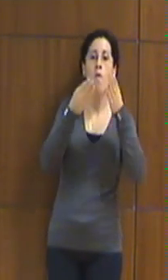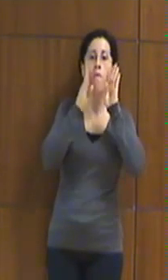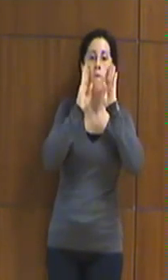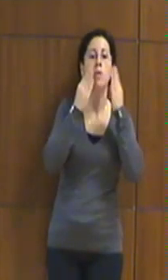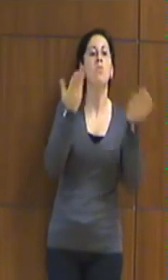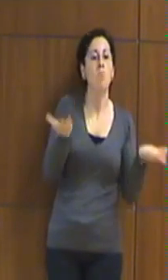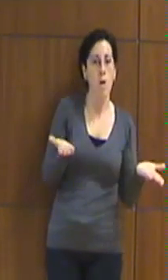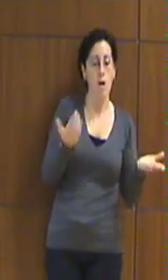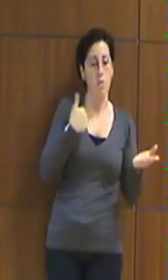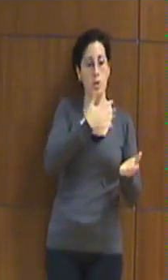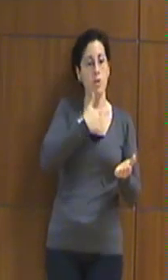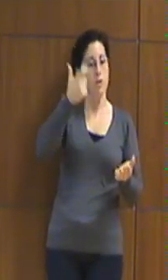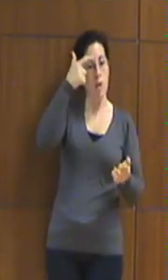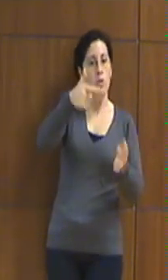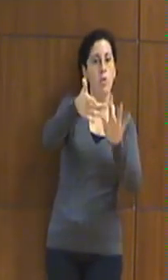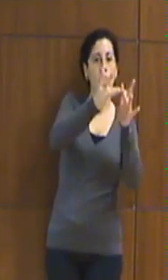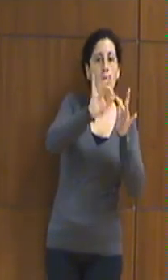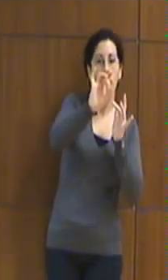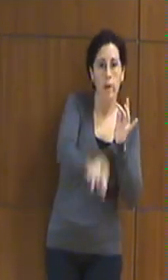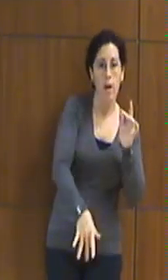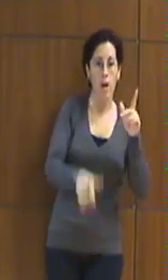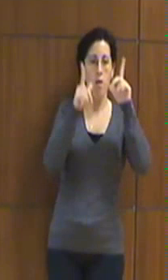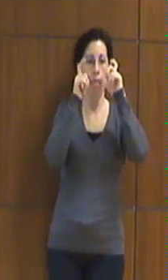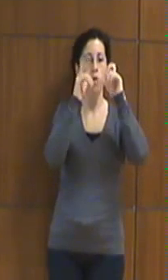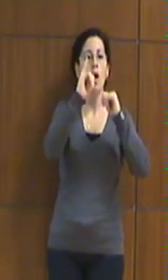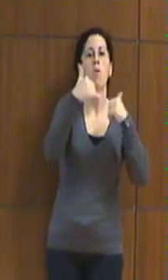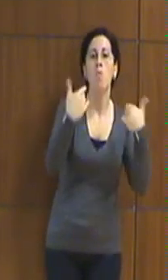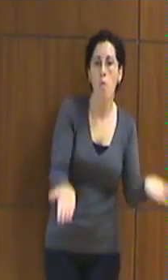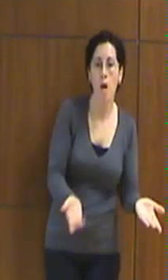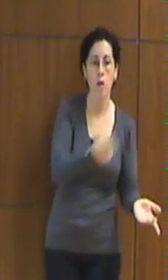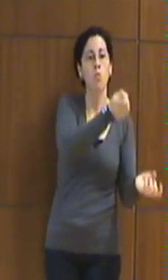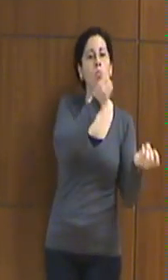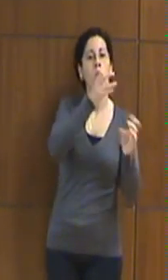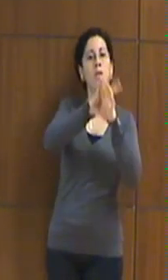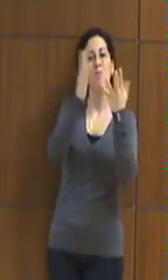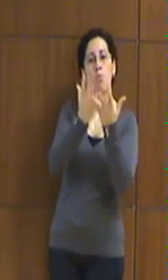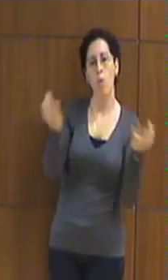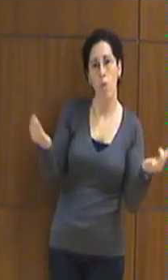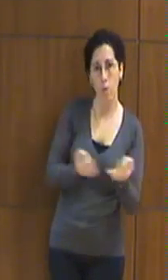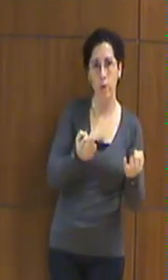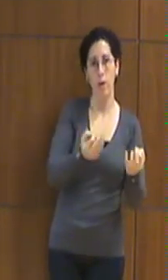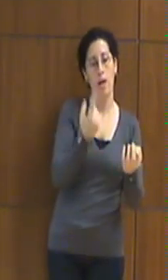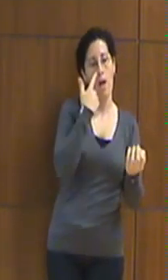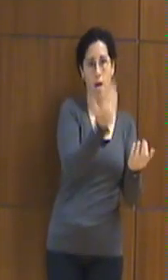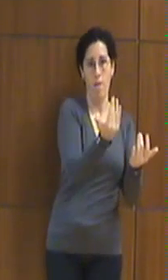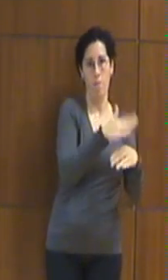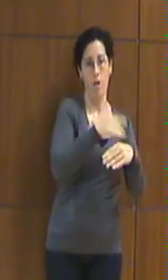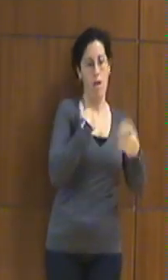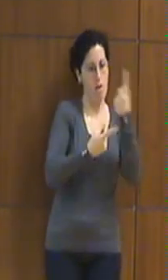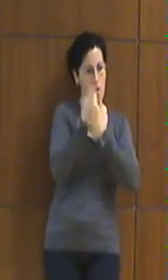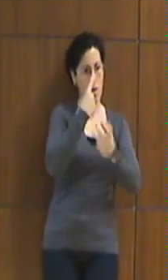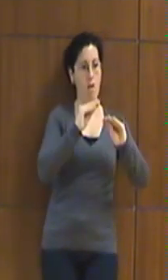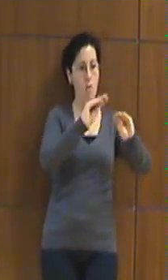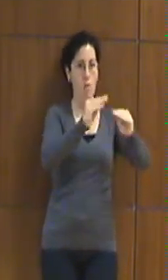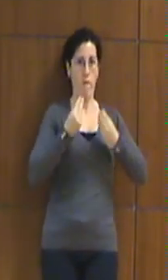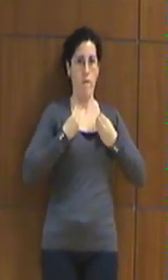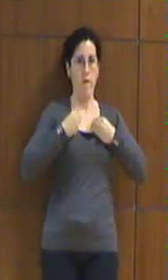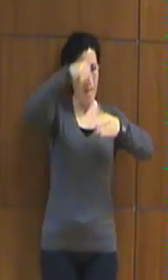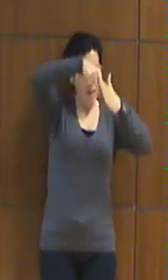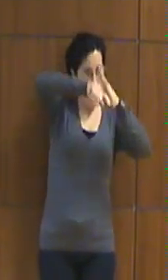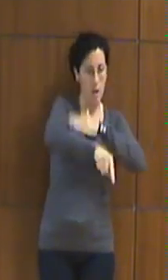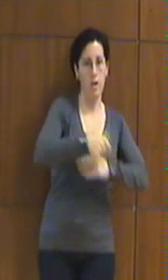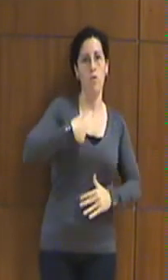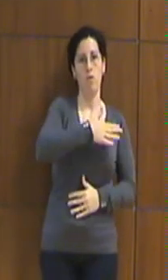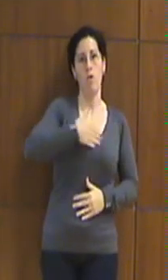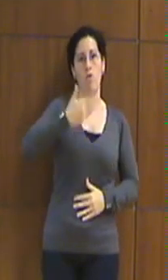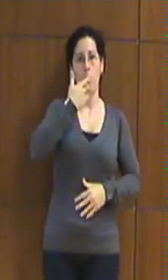relacionas y qué fotos tienes y cómo piensas y qué cuentas en el muro y qué es lo que pasa con tu vida, pues para conocerte mejor y que estés